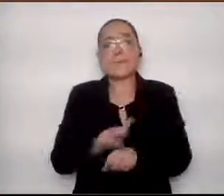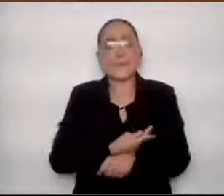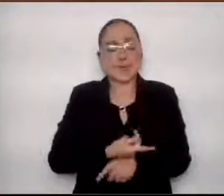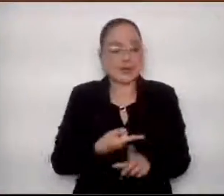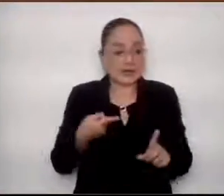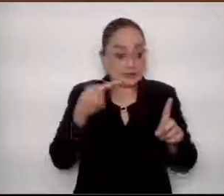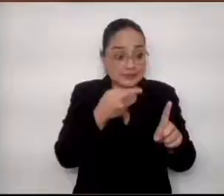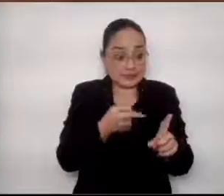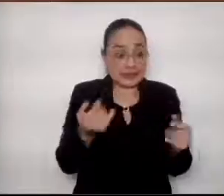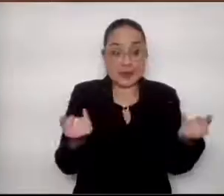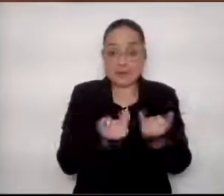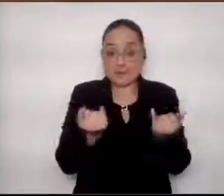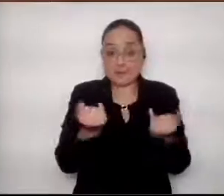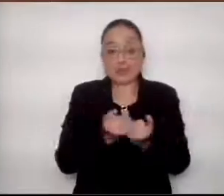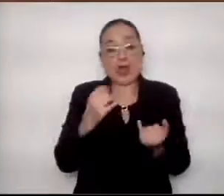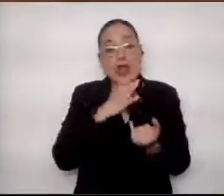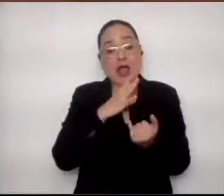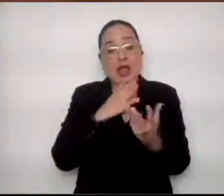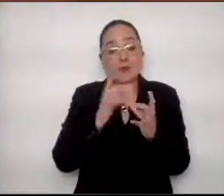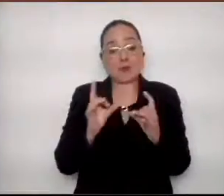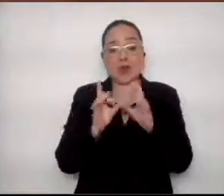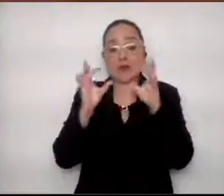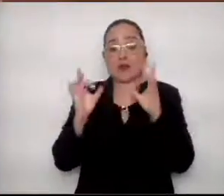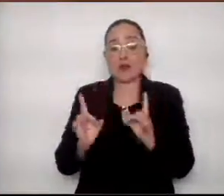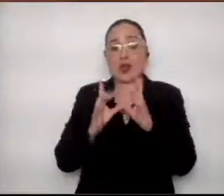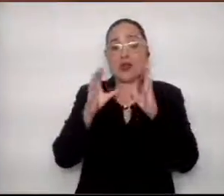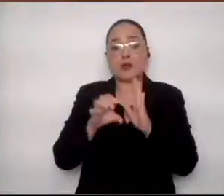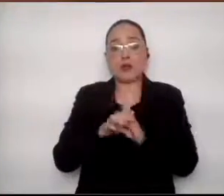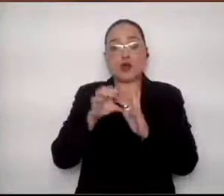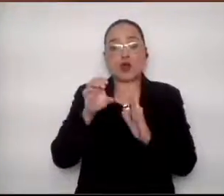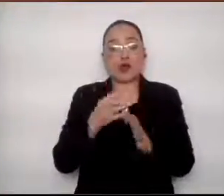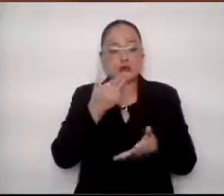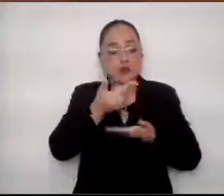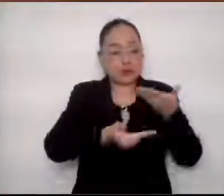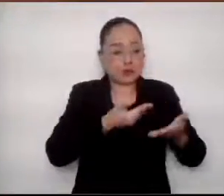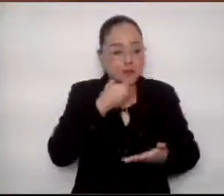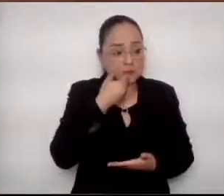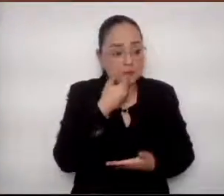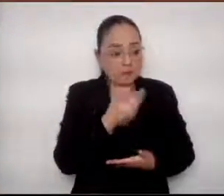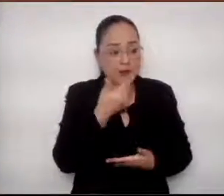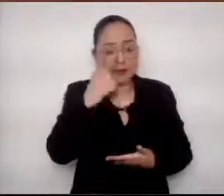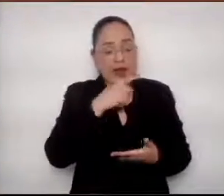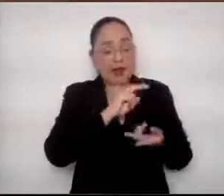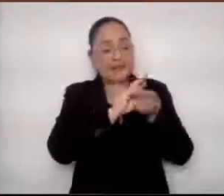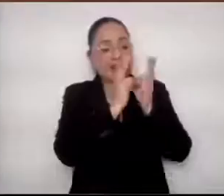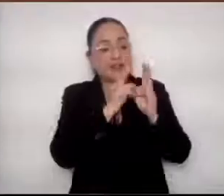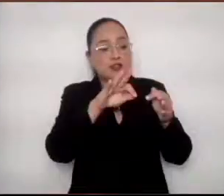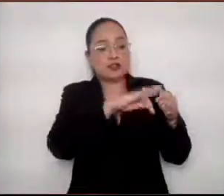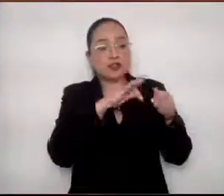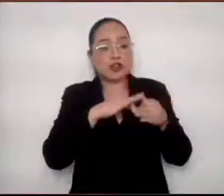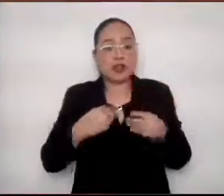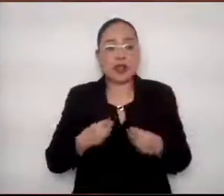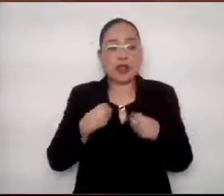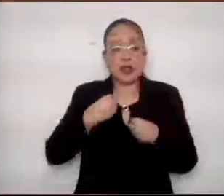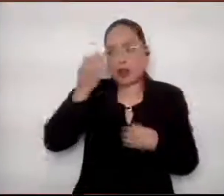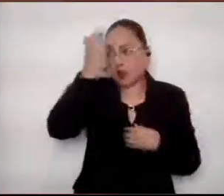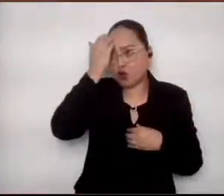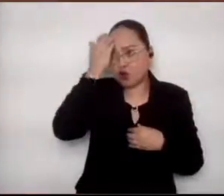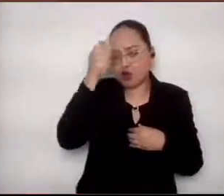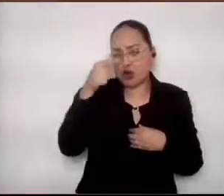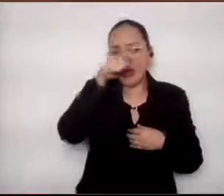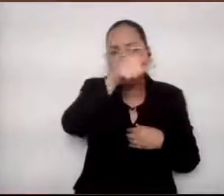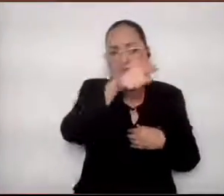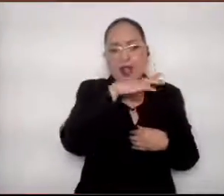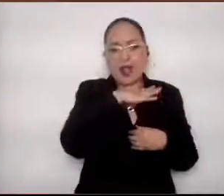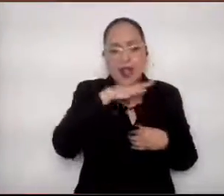una serie de circunstancias, como desde el buen servicio al vecino, que todo mundo conocemos al mototaxi de